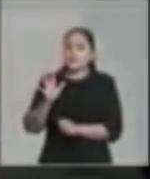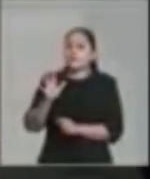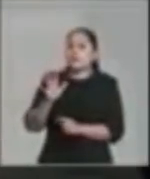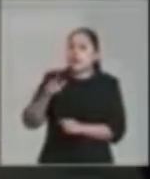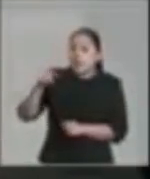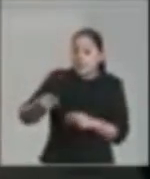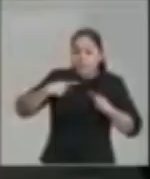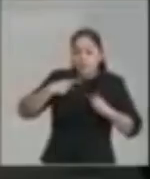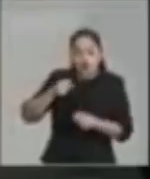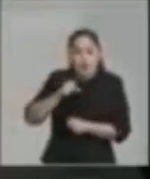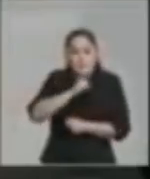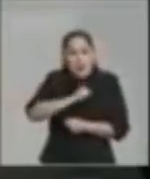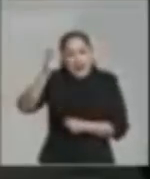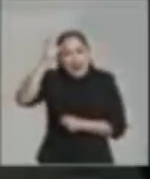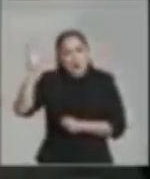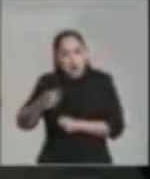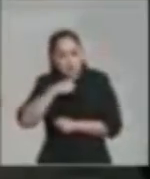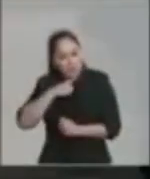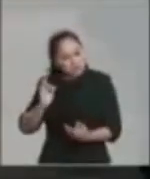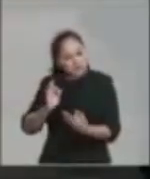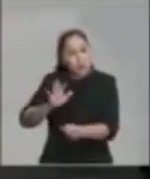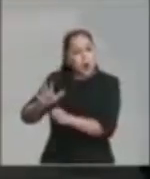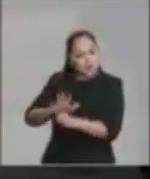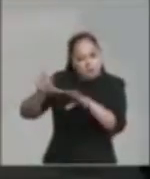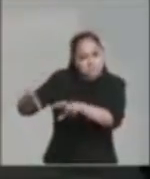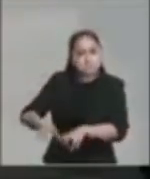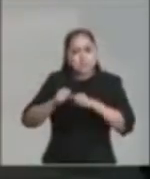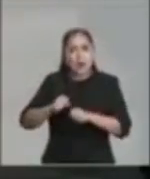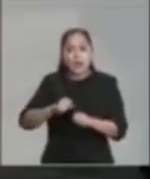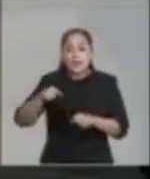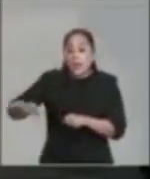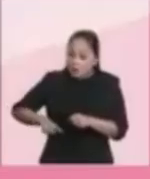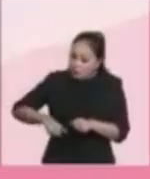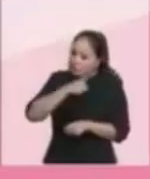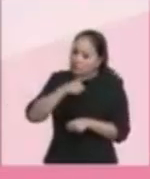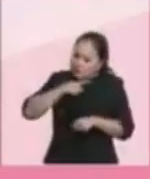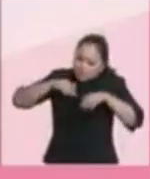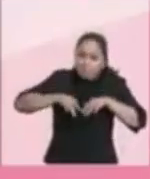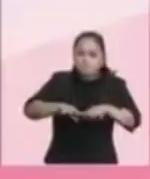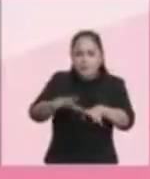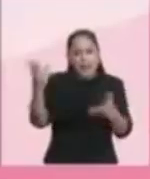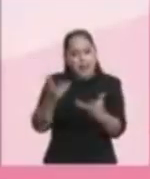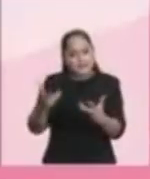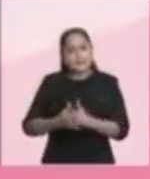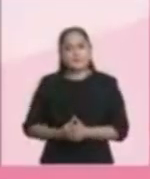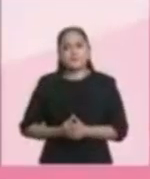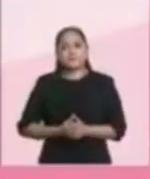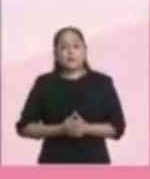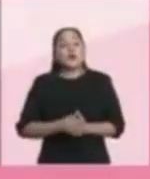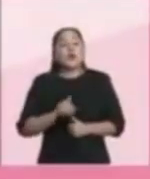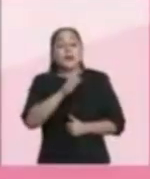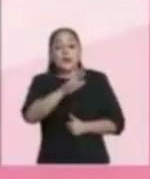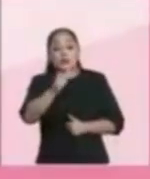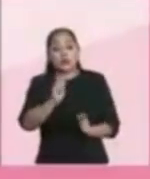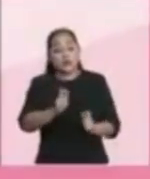a los delincuentes. Es la presencia del Estado lo que necesitamos. Ricardo Anaya. El primer paso para resolver